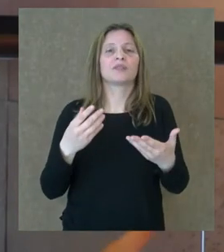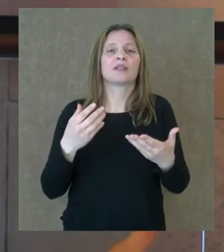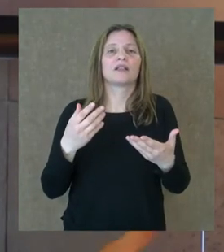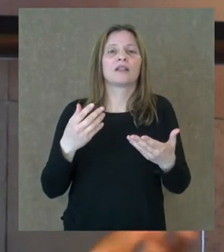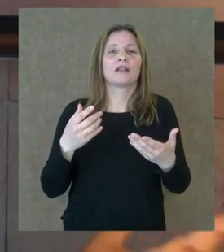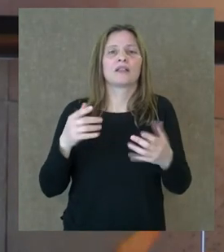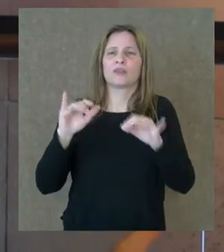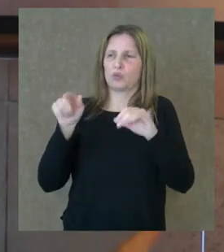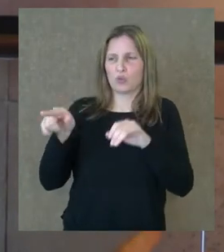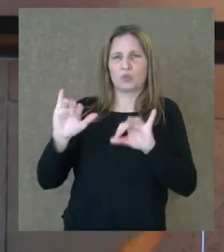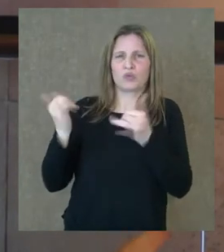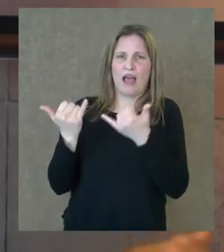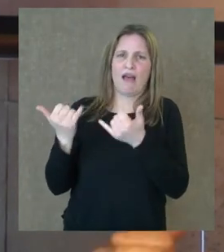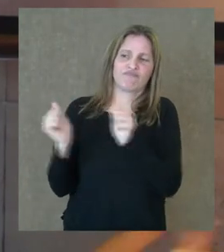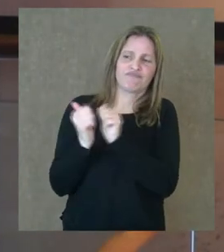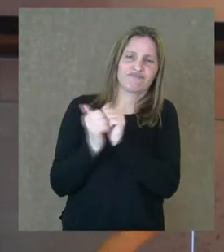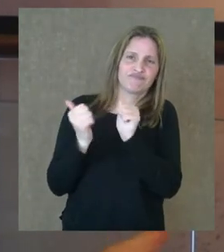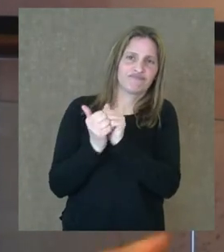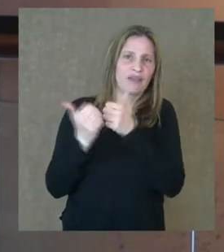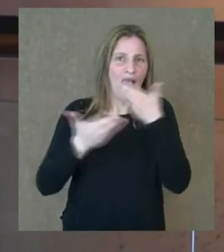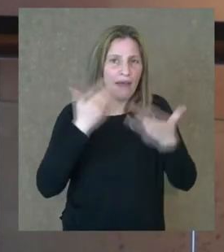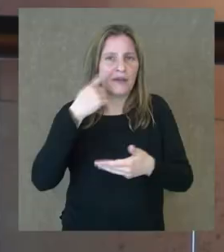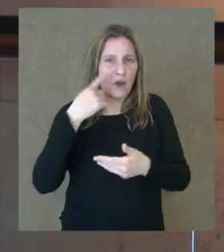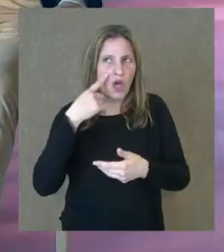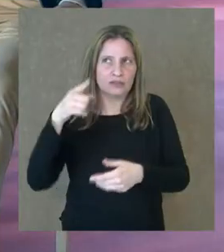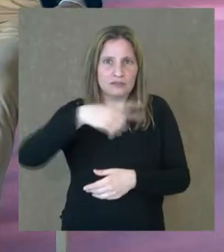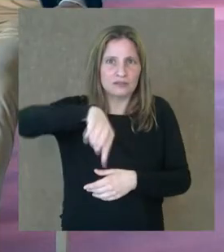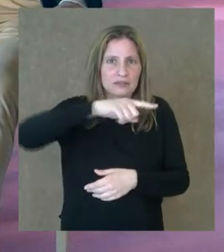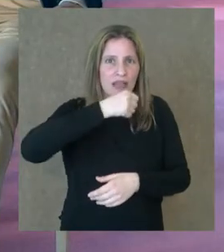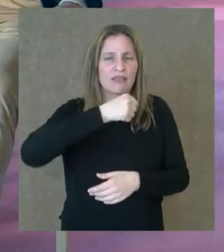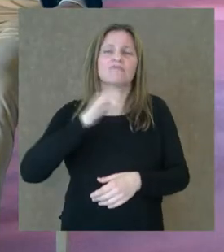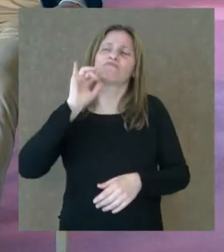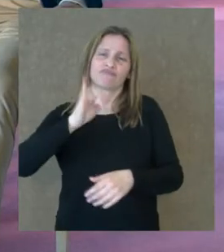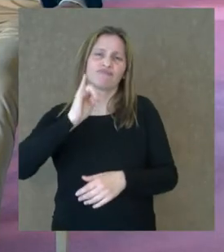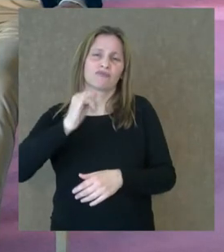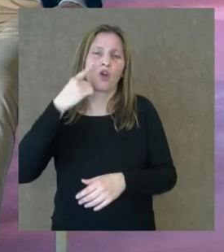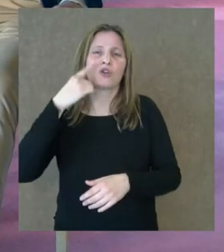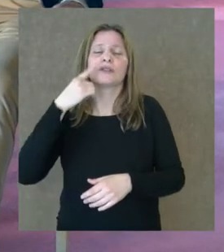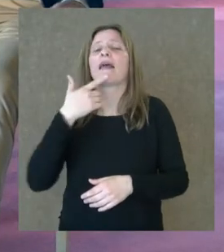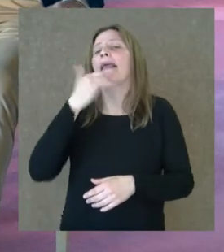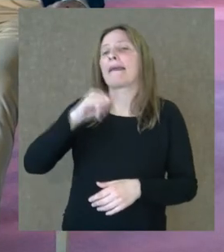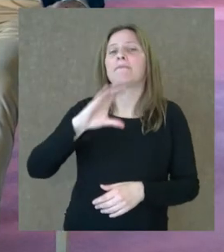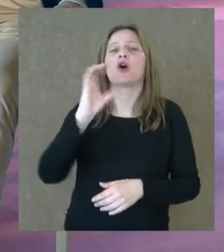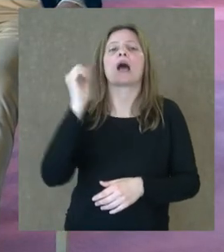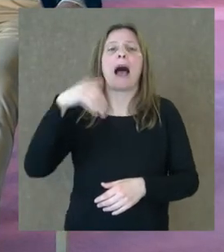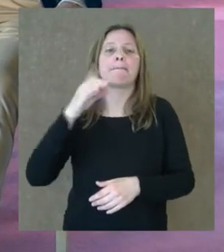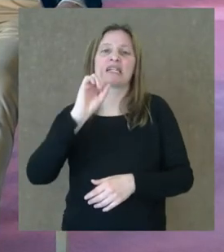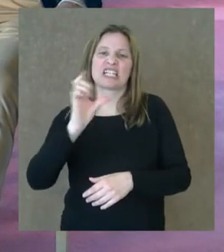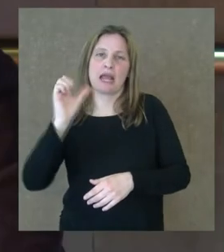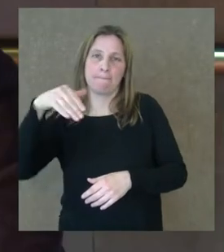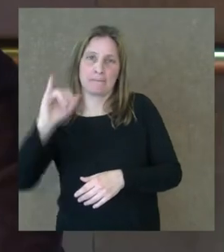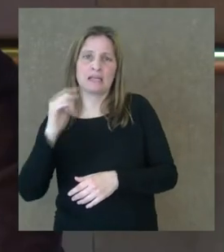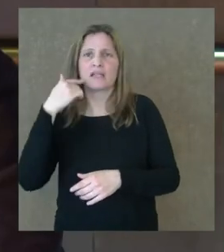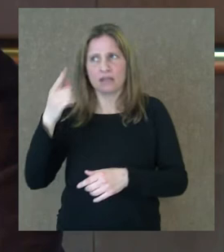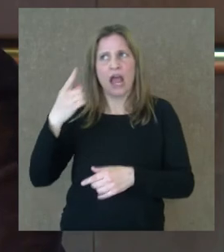éstas colegas haya cantado en otros y con muchas de ellas por ejemplo con veronica caniem y el año